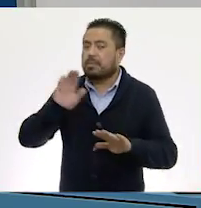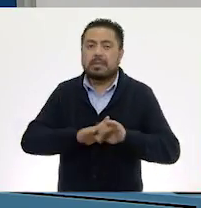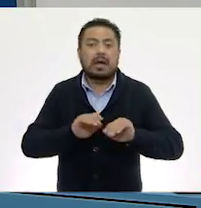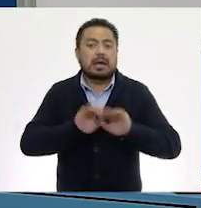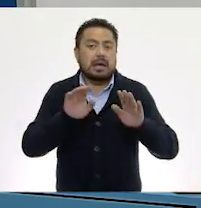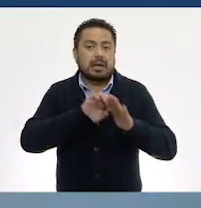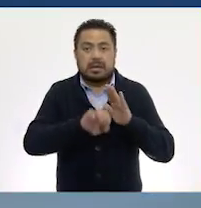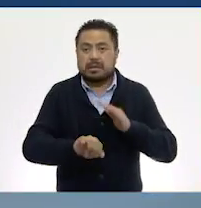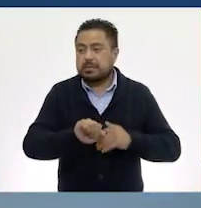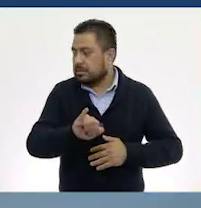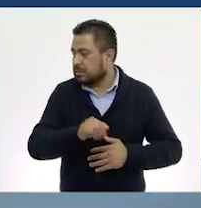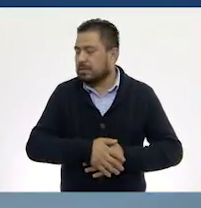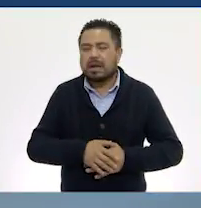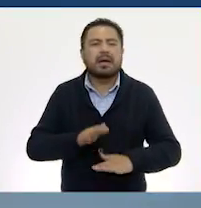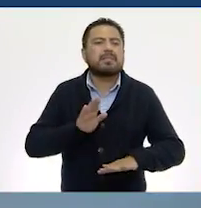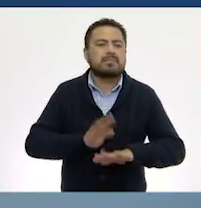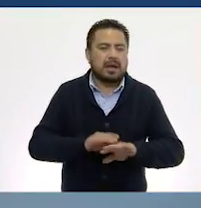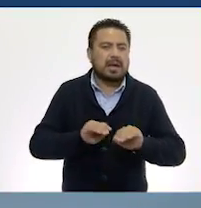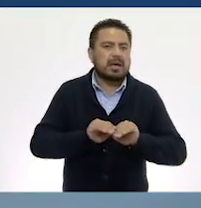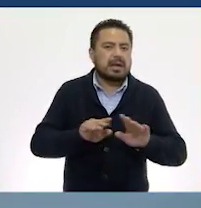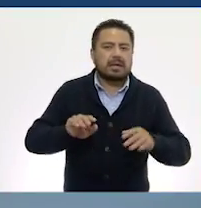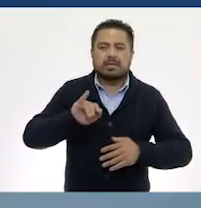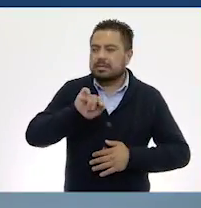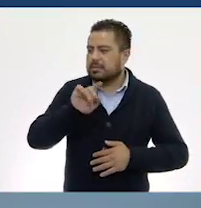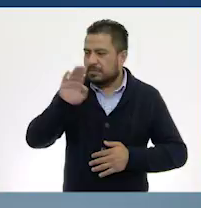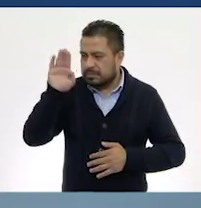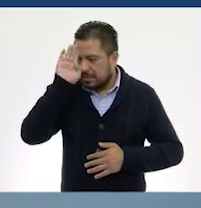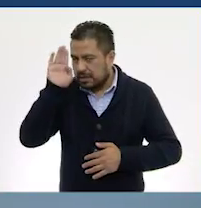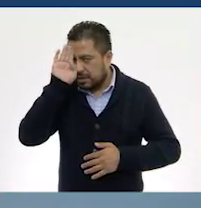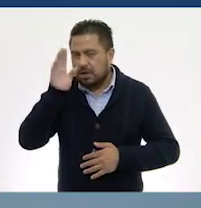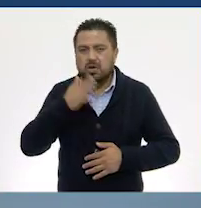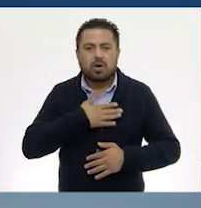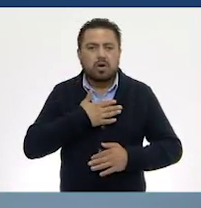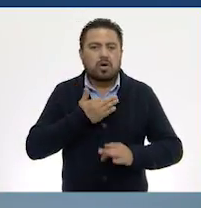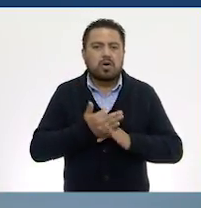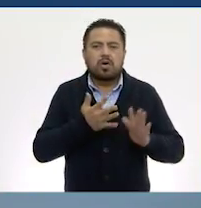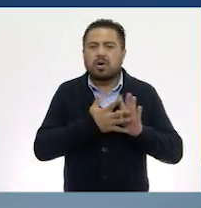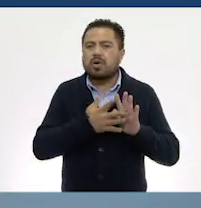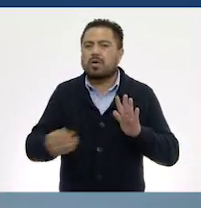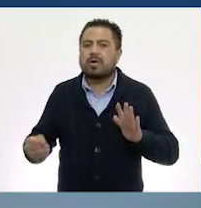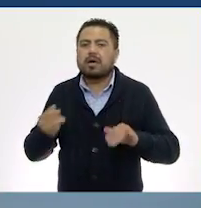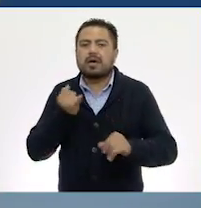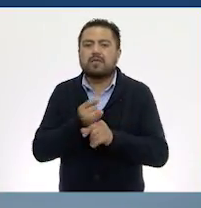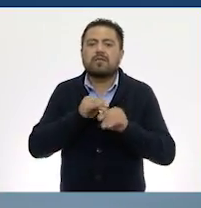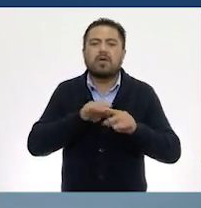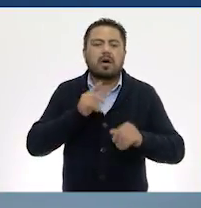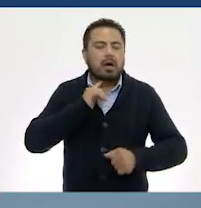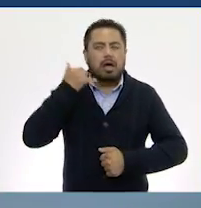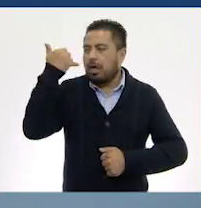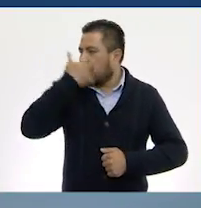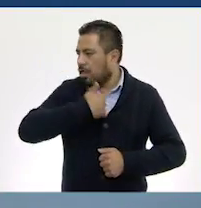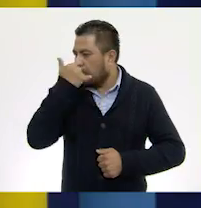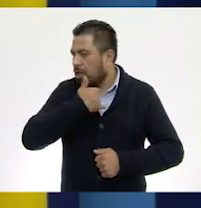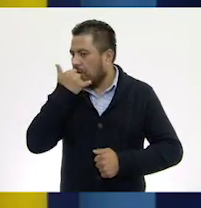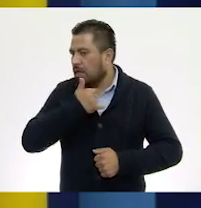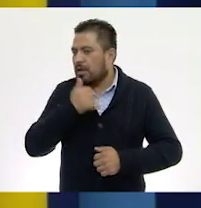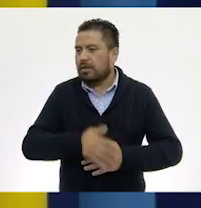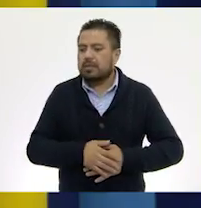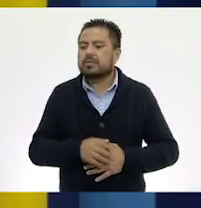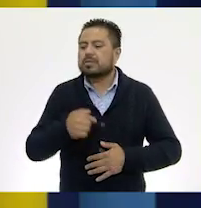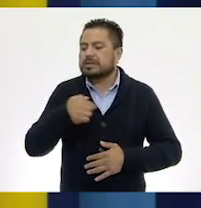el ejemplo? Sí, mucho más claro. Y pensar que yo habría copiado esa información sin darme cuenta.